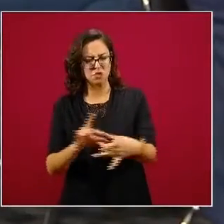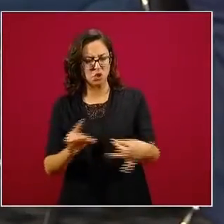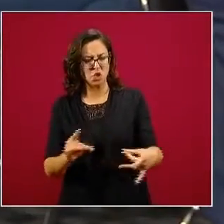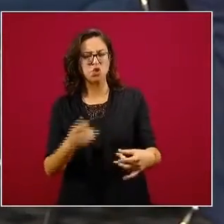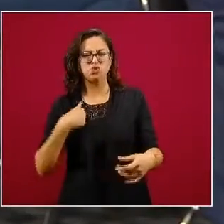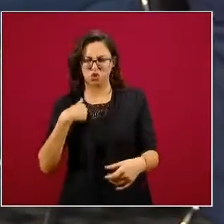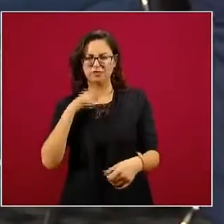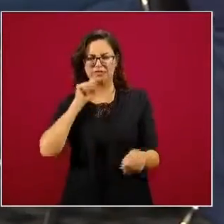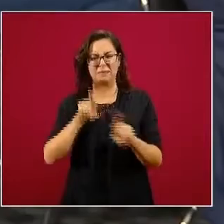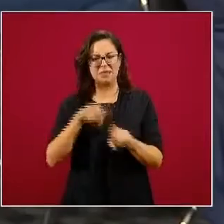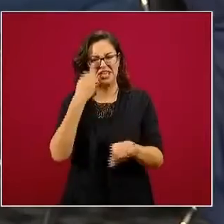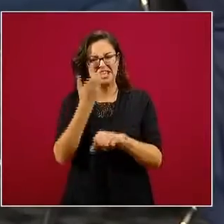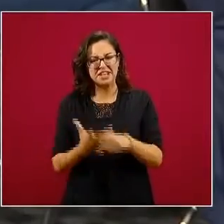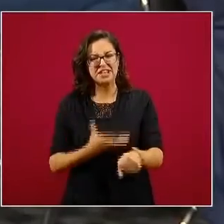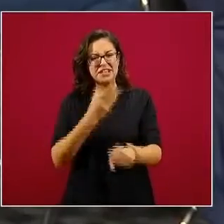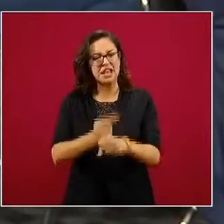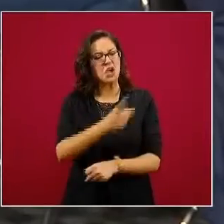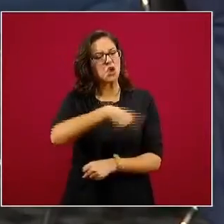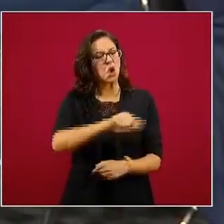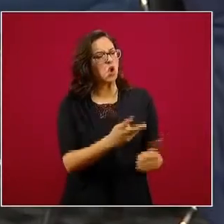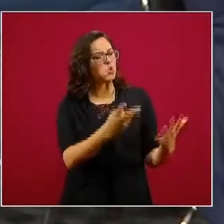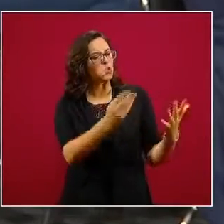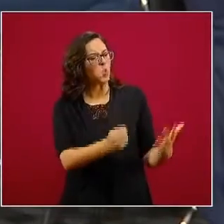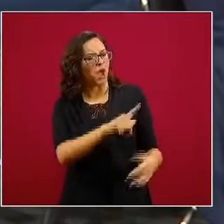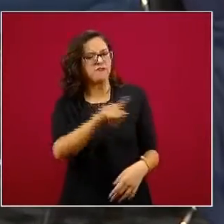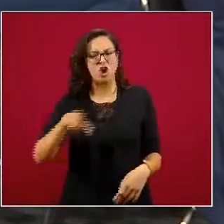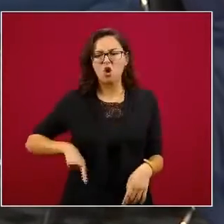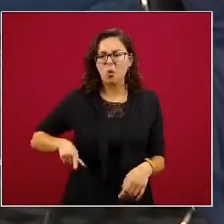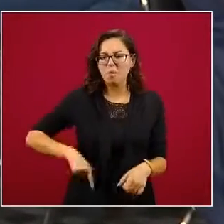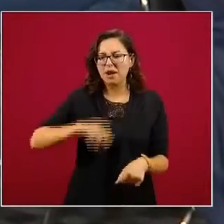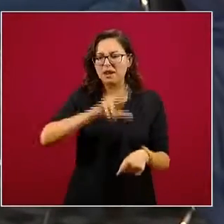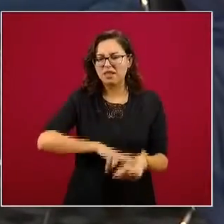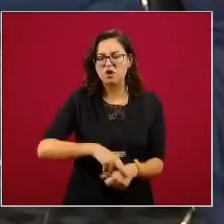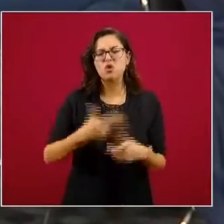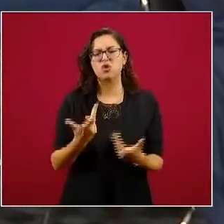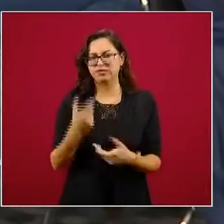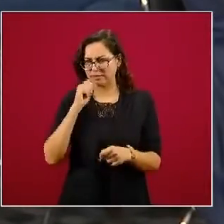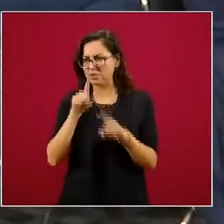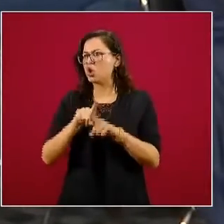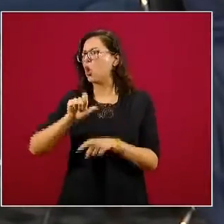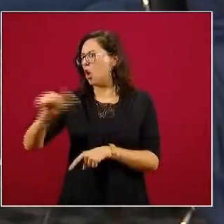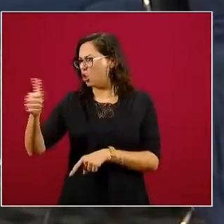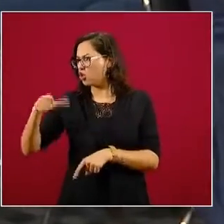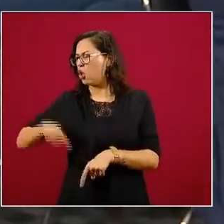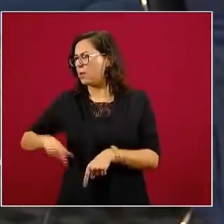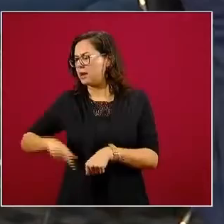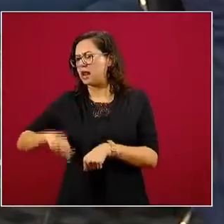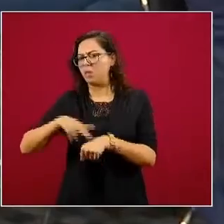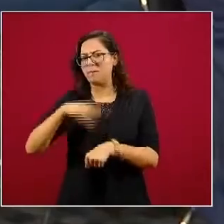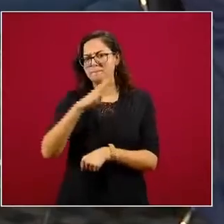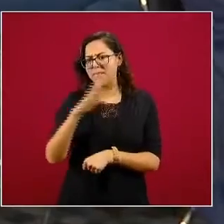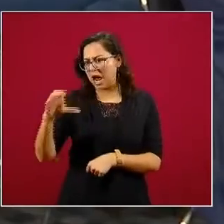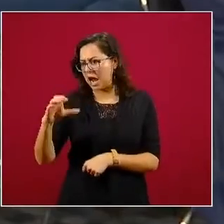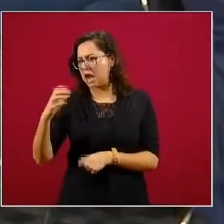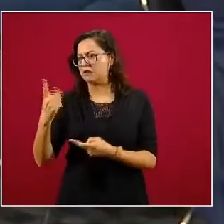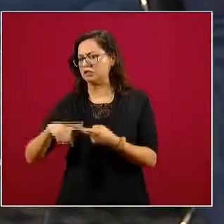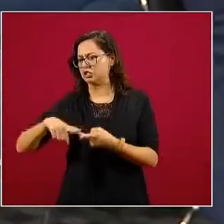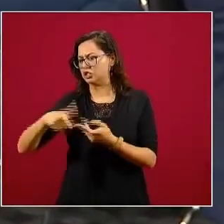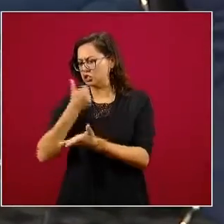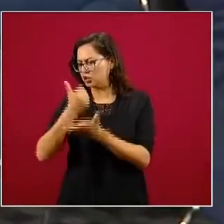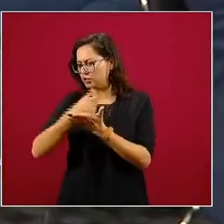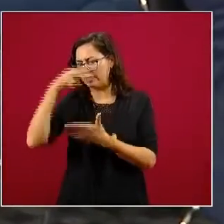cubrebocas para expresarme más claramente. En este sentido, es natural, es parte de la